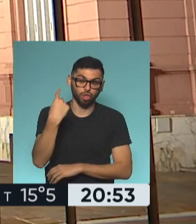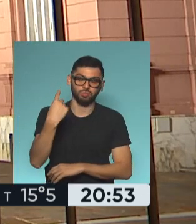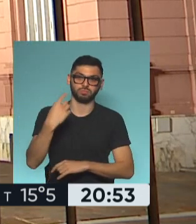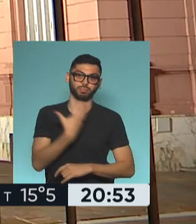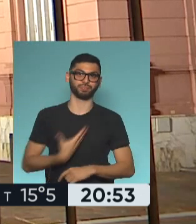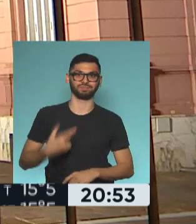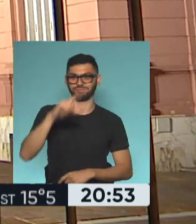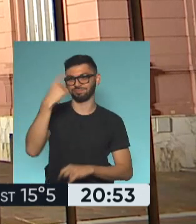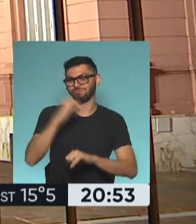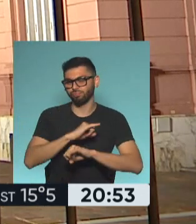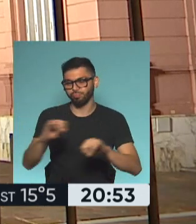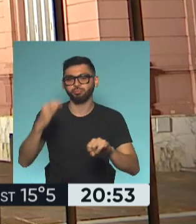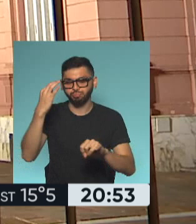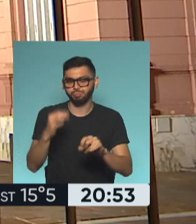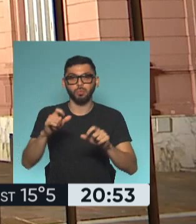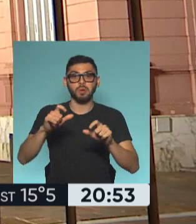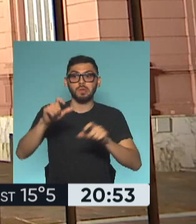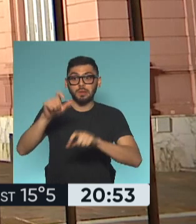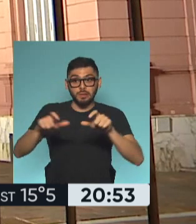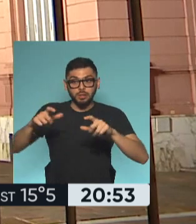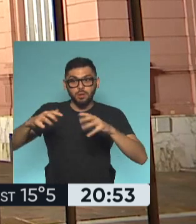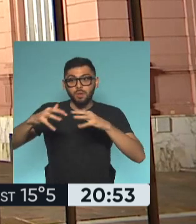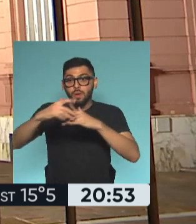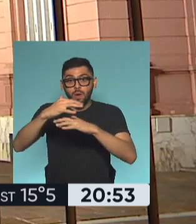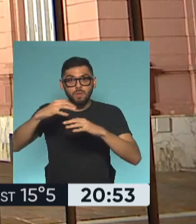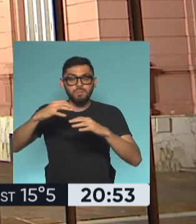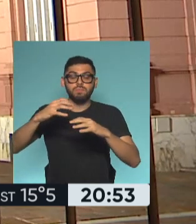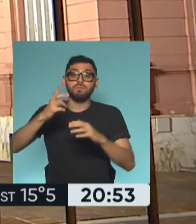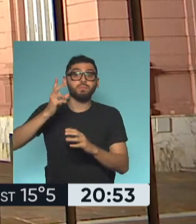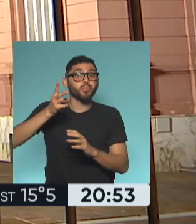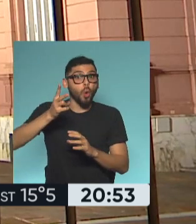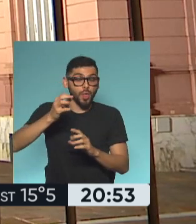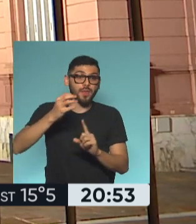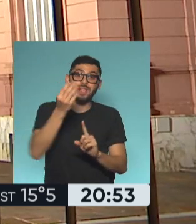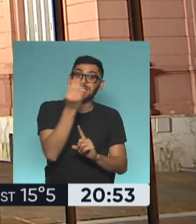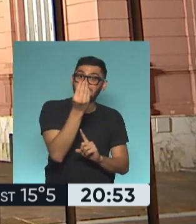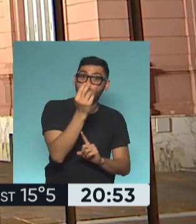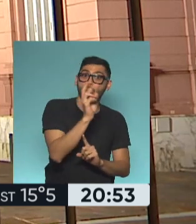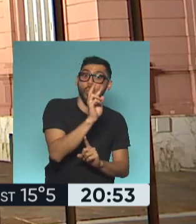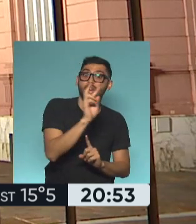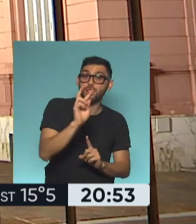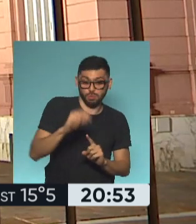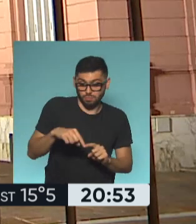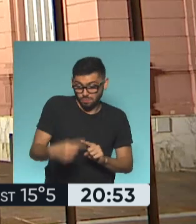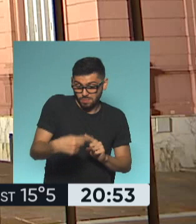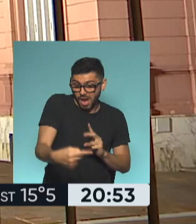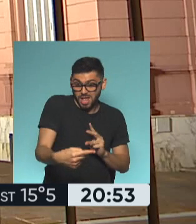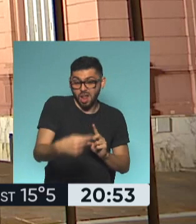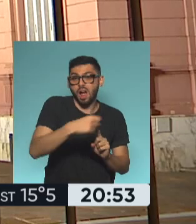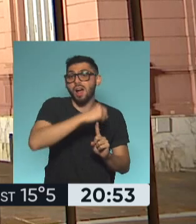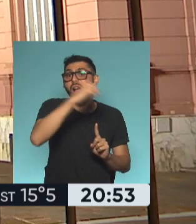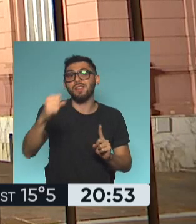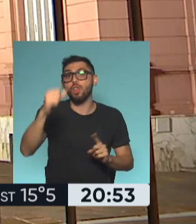la restricción de circulación desde el sábado 22, pasado mañana, hasta el